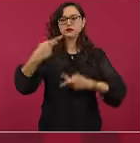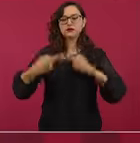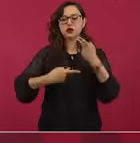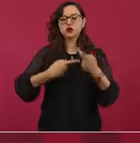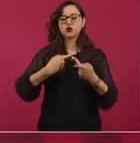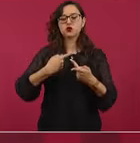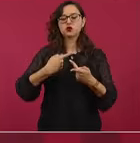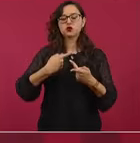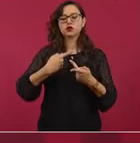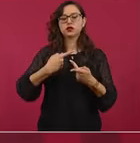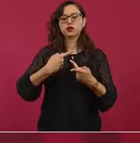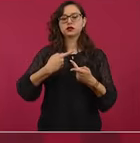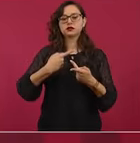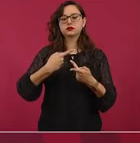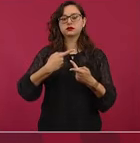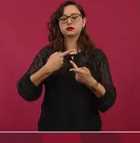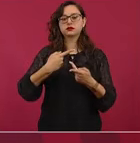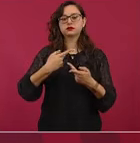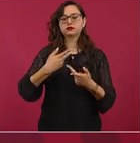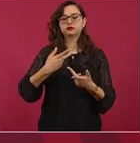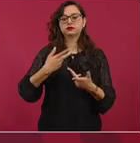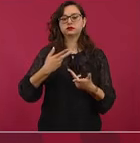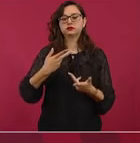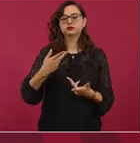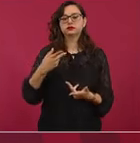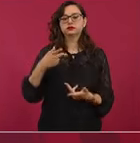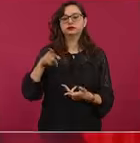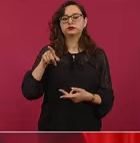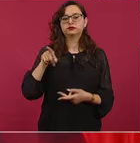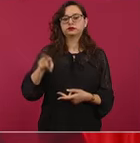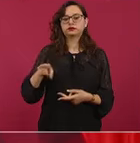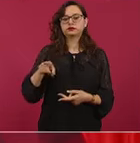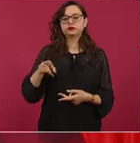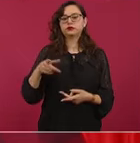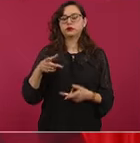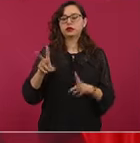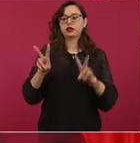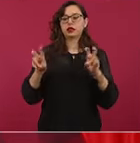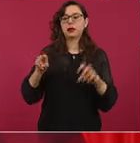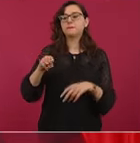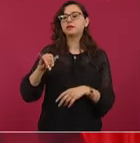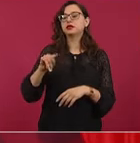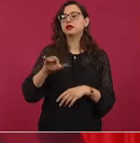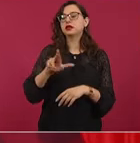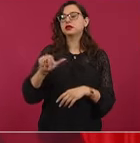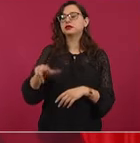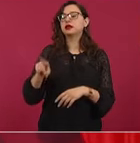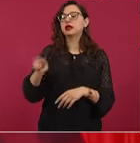le hicieron a Mitterrand, hablaba del papel de los medios,